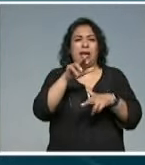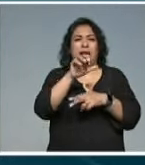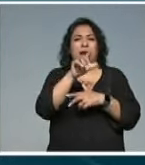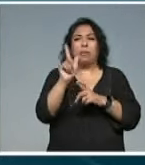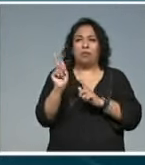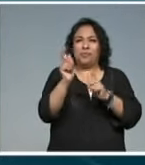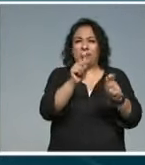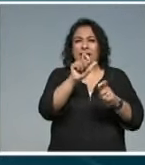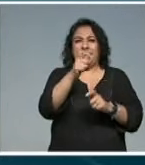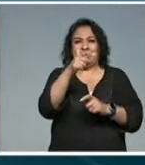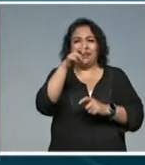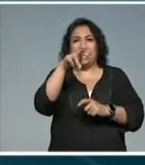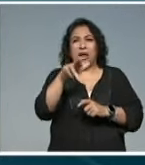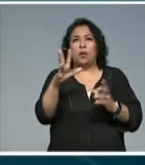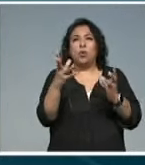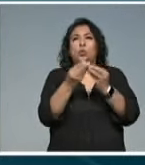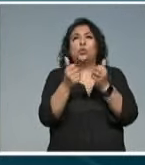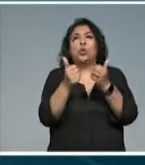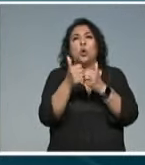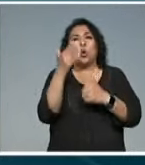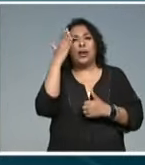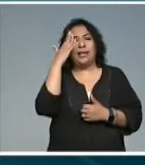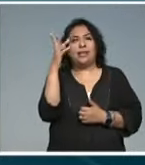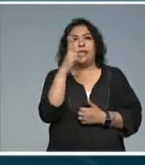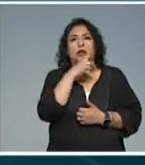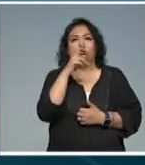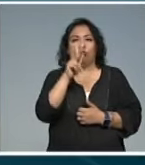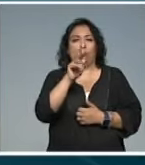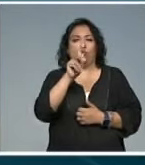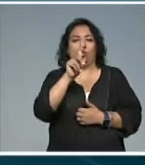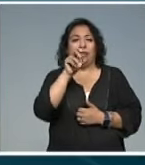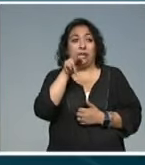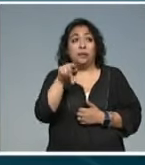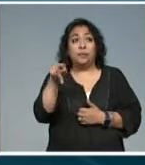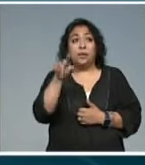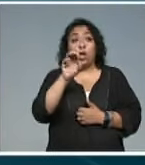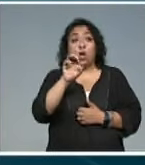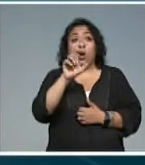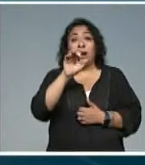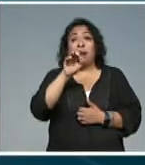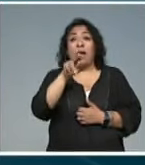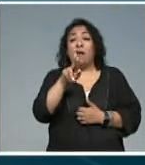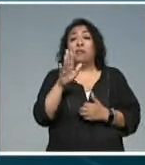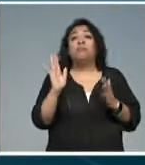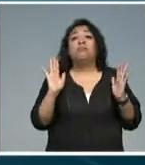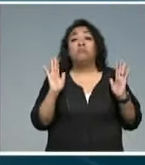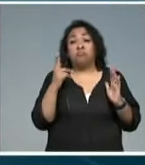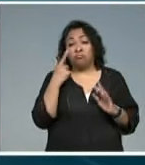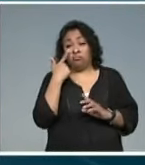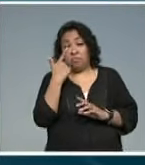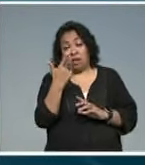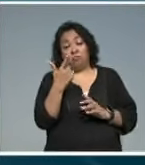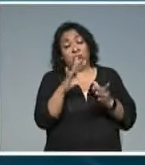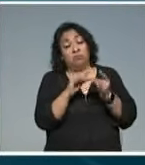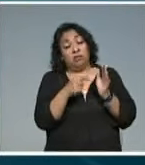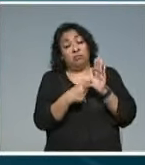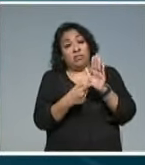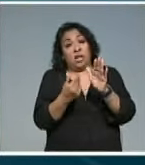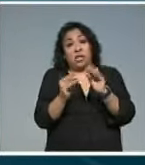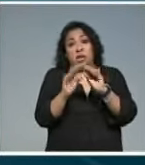Merkel justamente con el líder ruso Vladimir Putin. Ahí Olaf Scholz prácticamente mostró las cartas sobre la